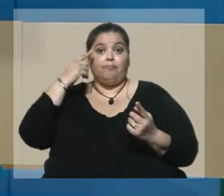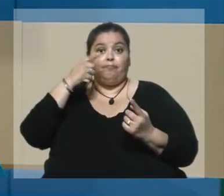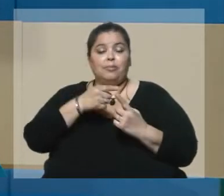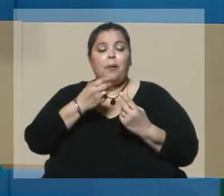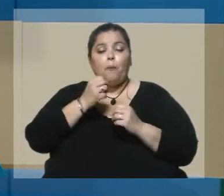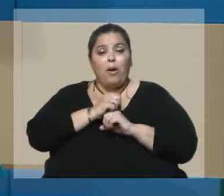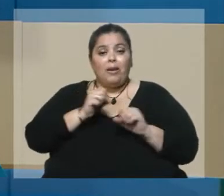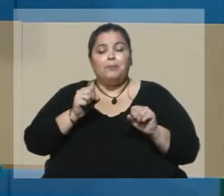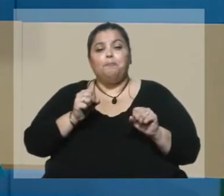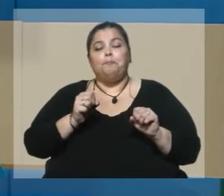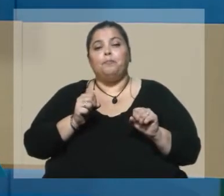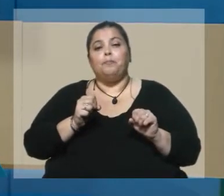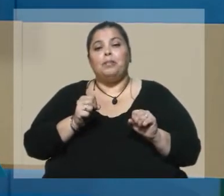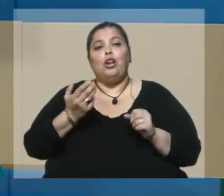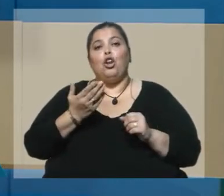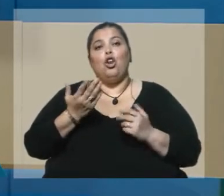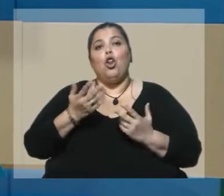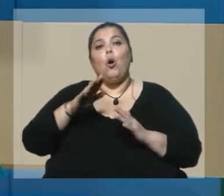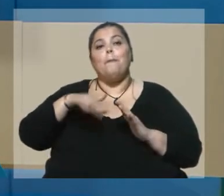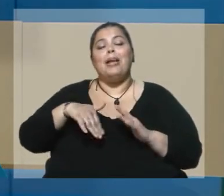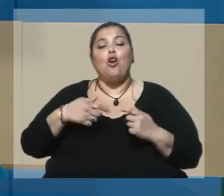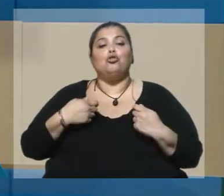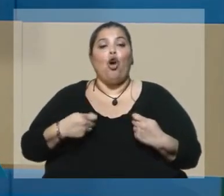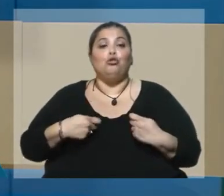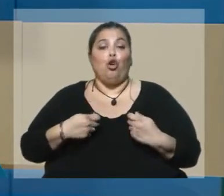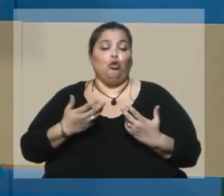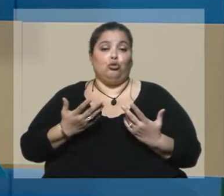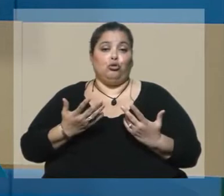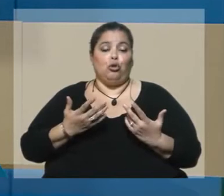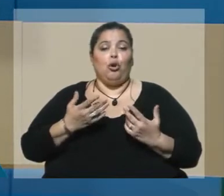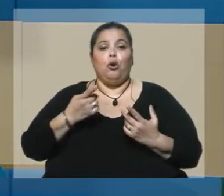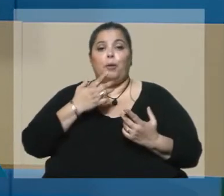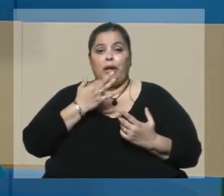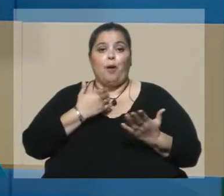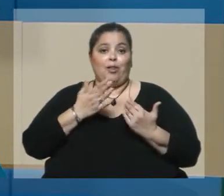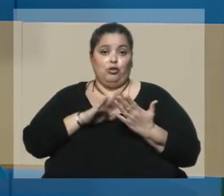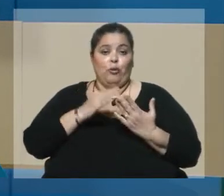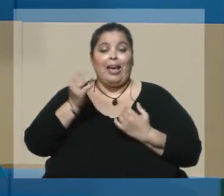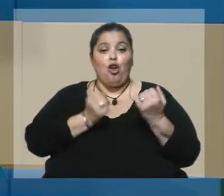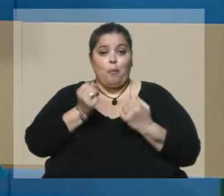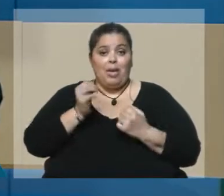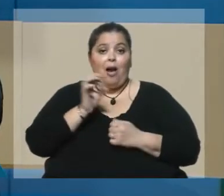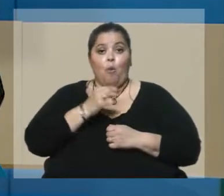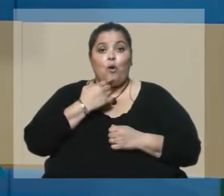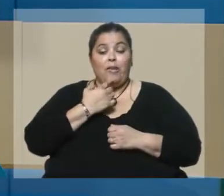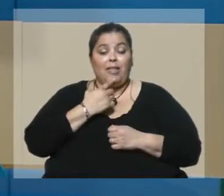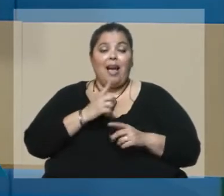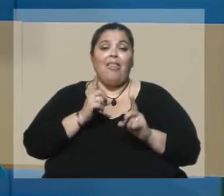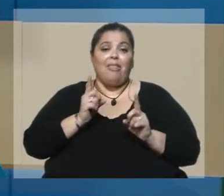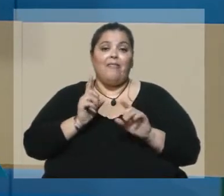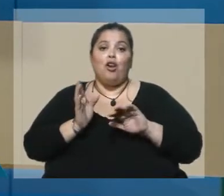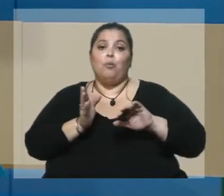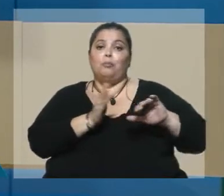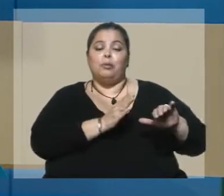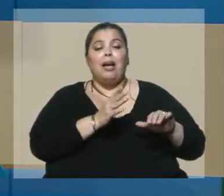quizás lo menos costoso en términos este desde la economía y de la política es resignar un poco el objetivo